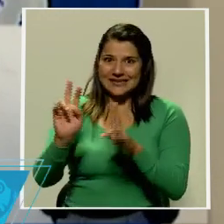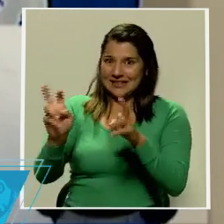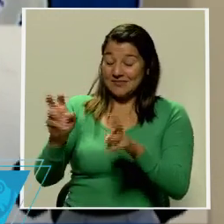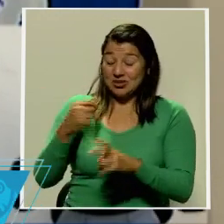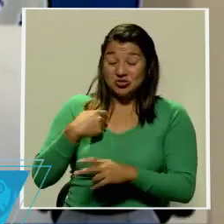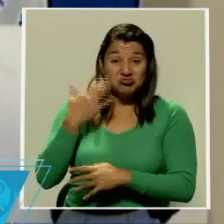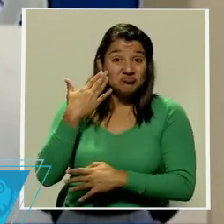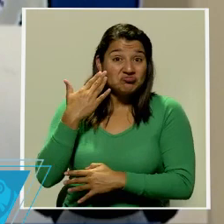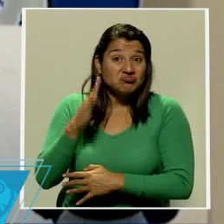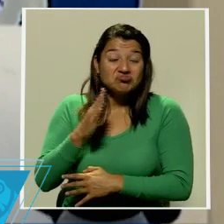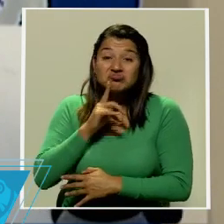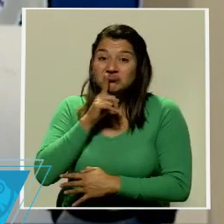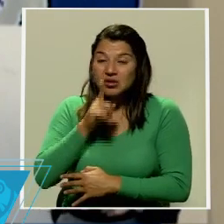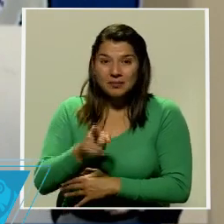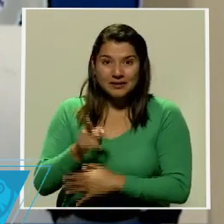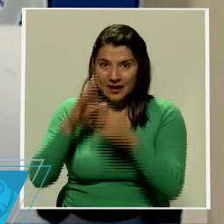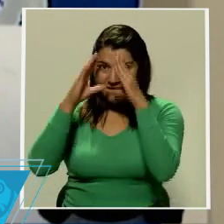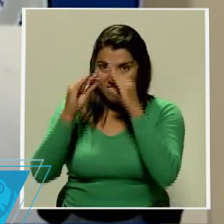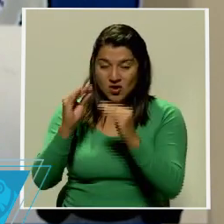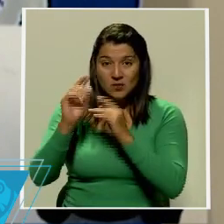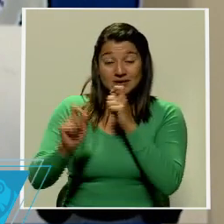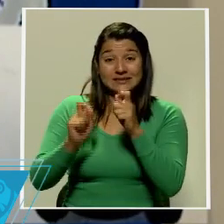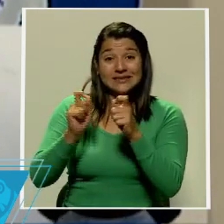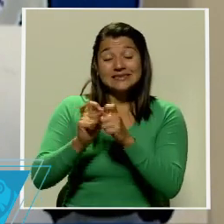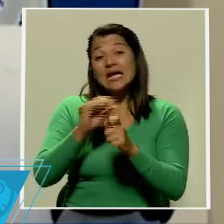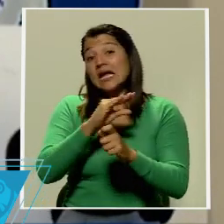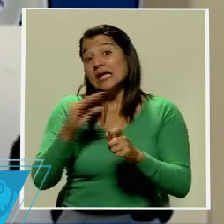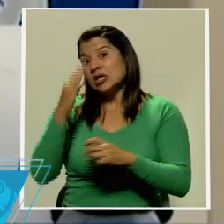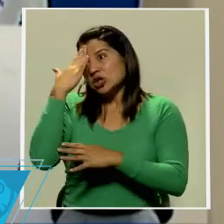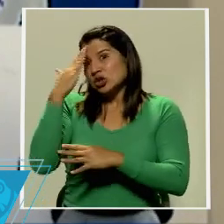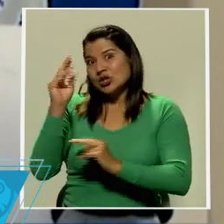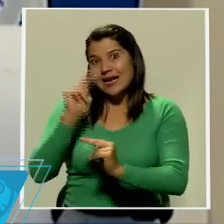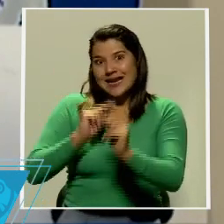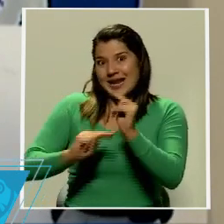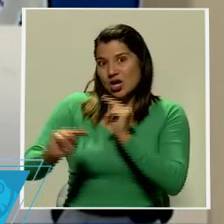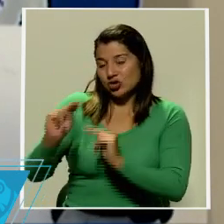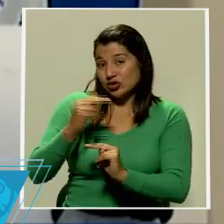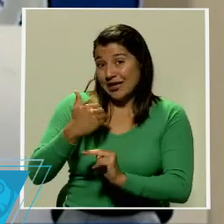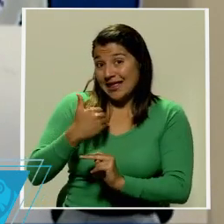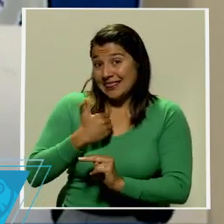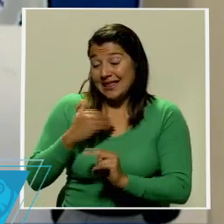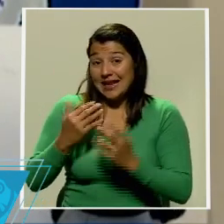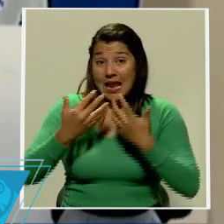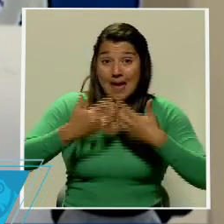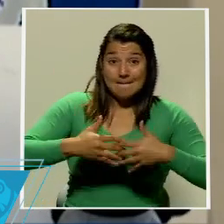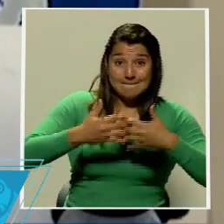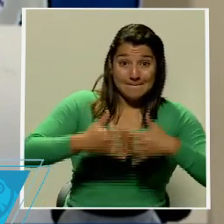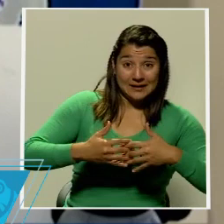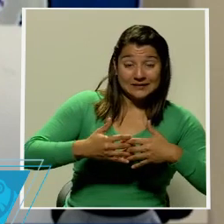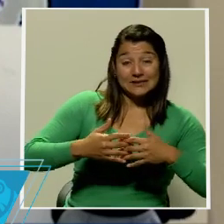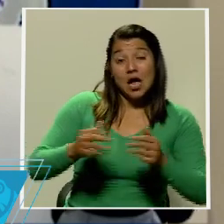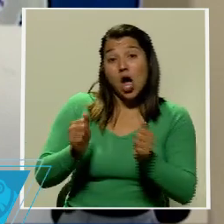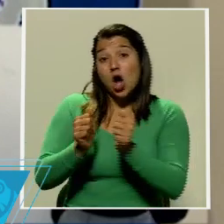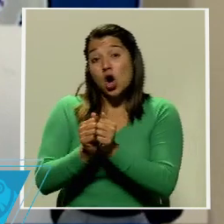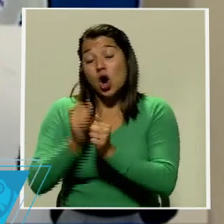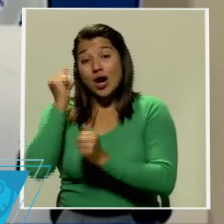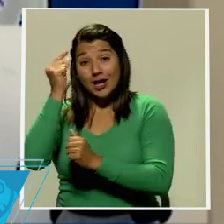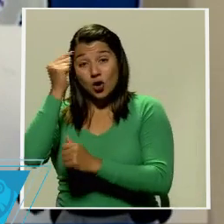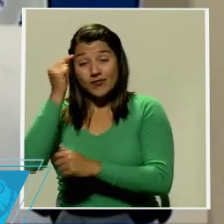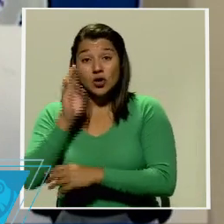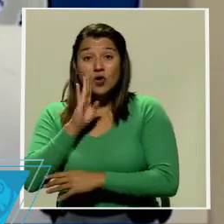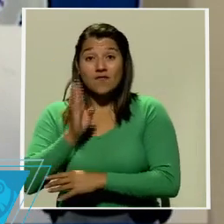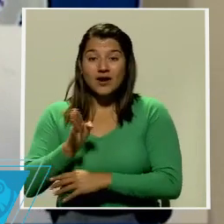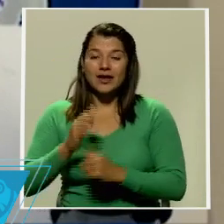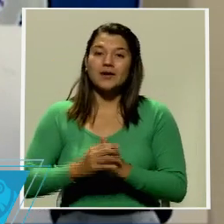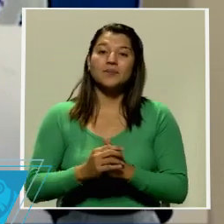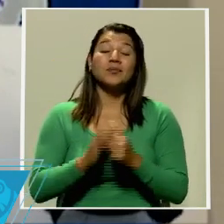detalles y, por supuesto, también las negociaciones que existían entre la farmacéutica y el gobierno de Bélgica.